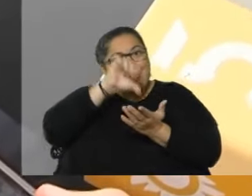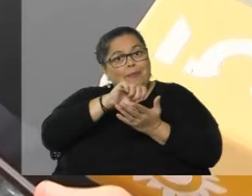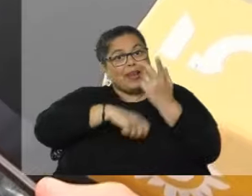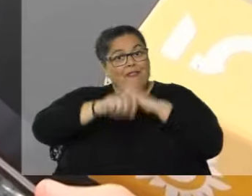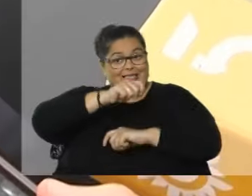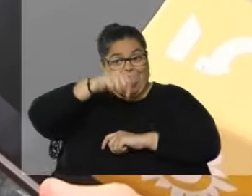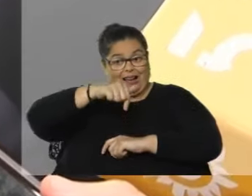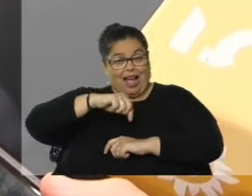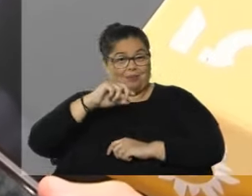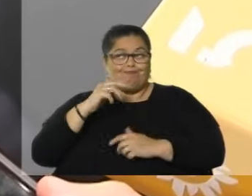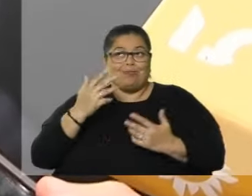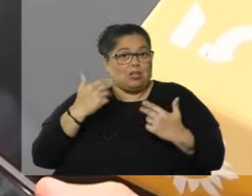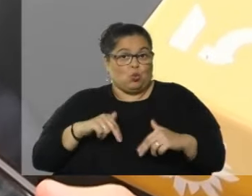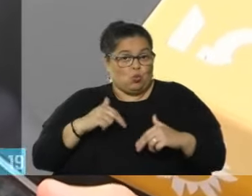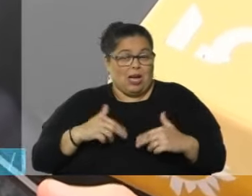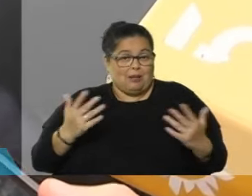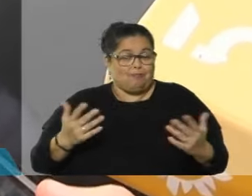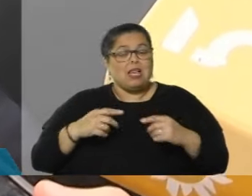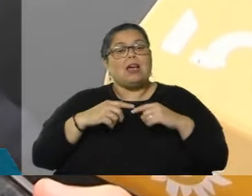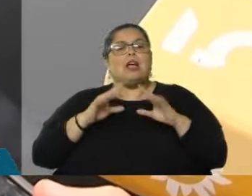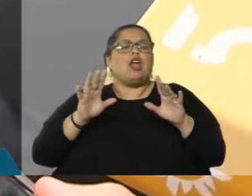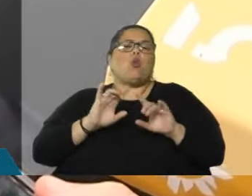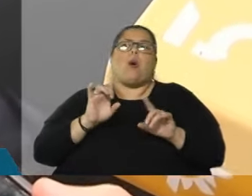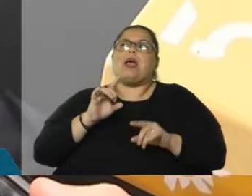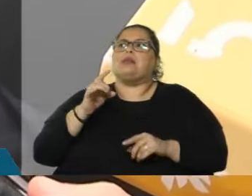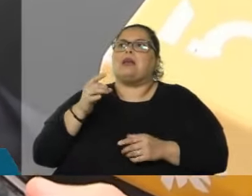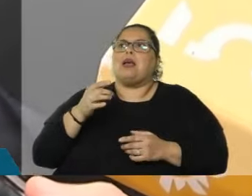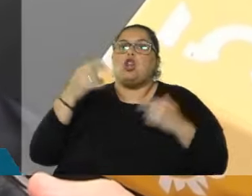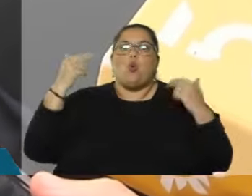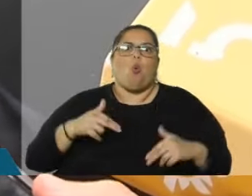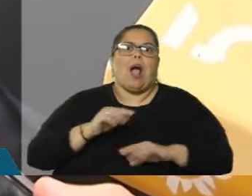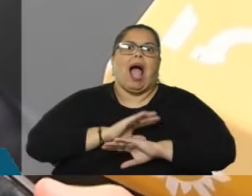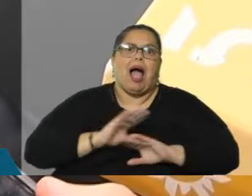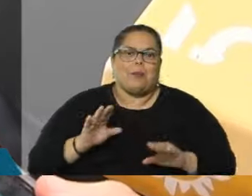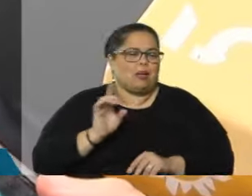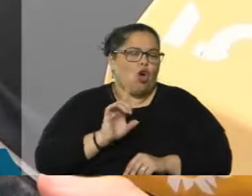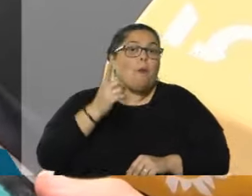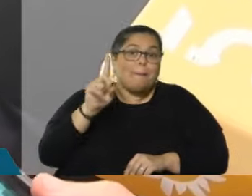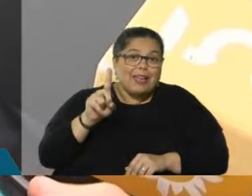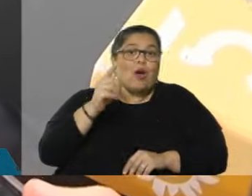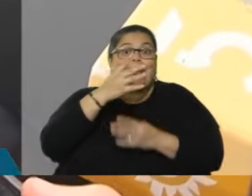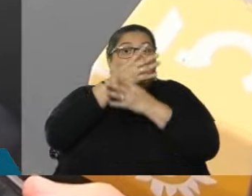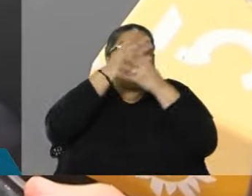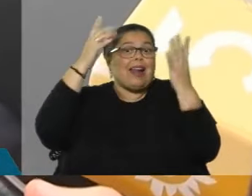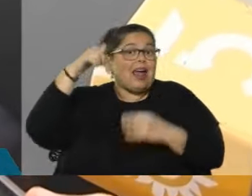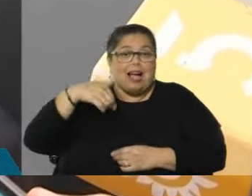tratadas. Nunca estamos, obviamente, desechando ningún tipo de información o hipótesis, pero no